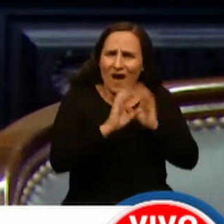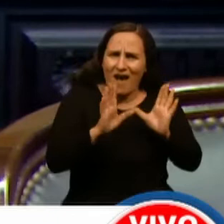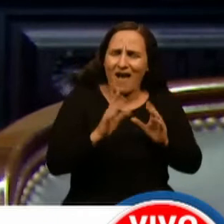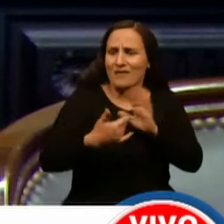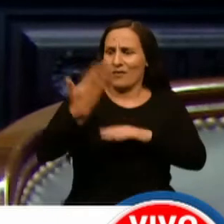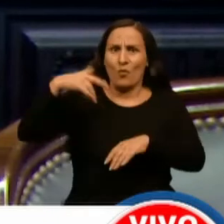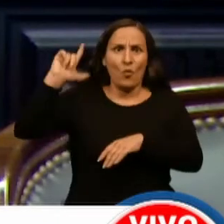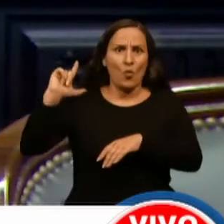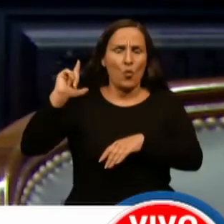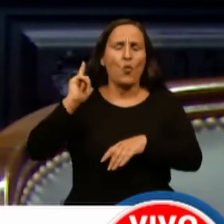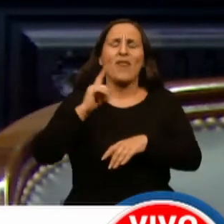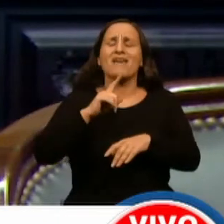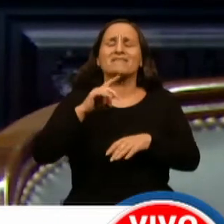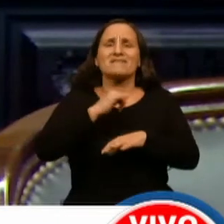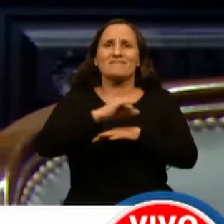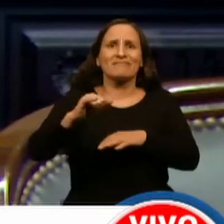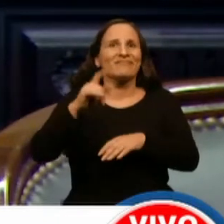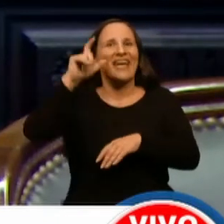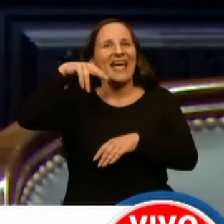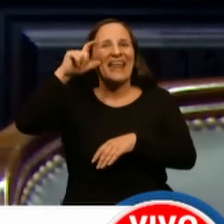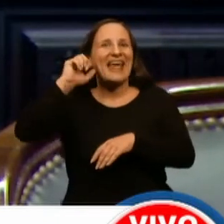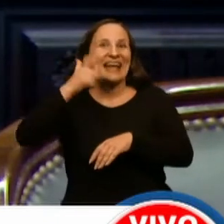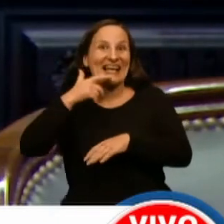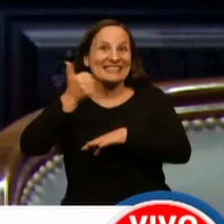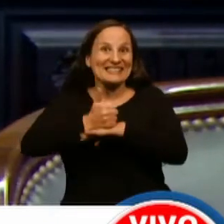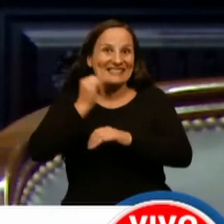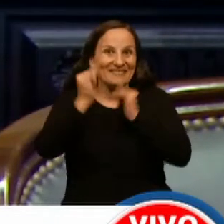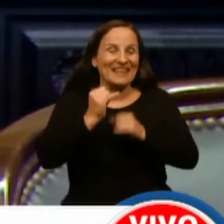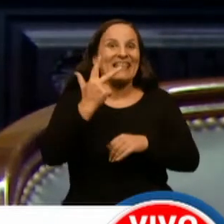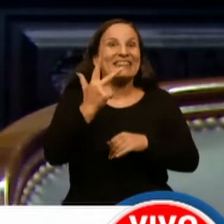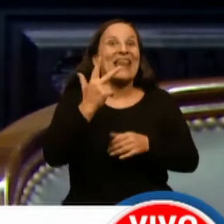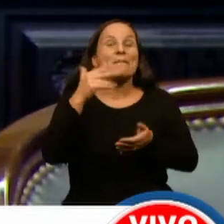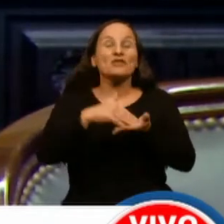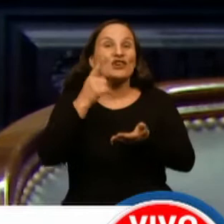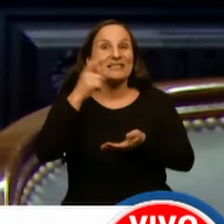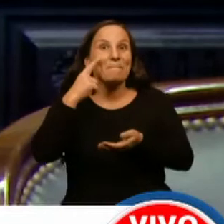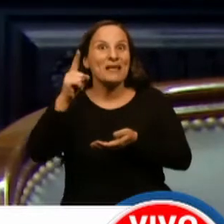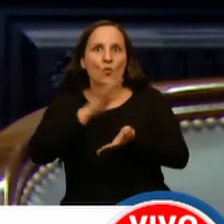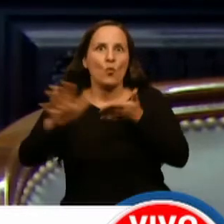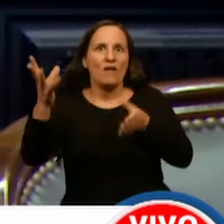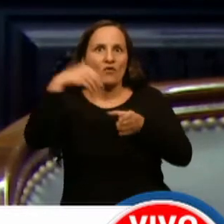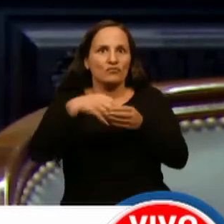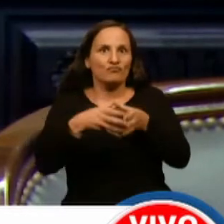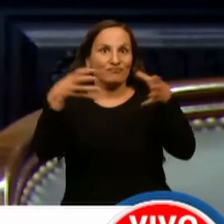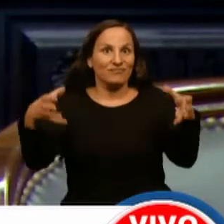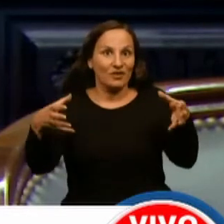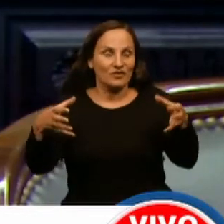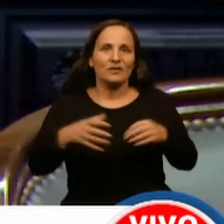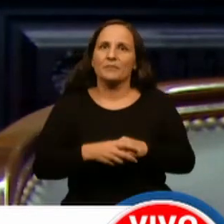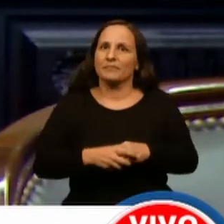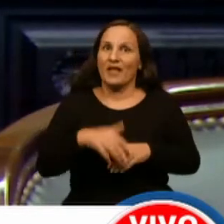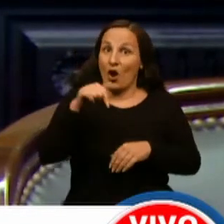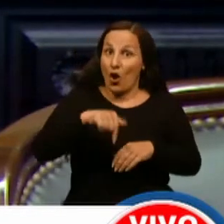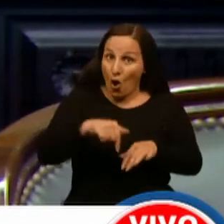pasado en la reunión informativa el interventor del Enargás, a 3.100.000 usuarios nuevos. Hoy este